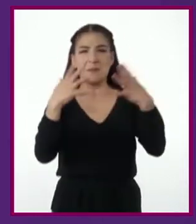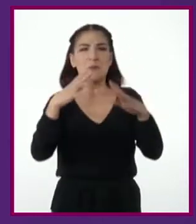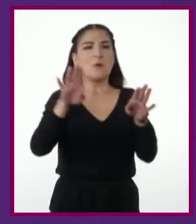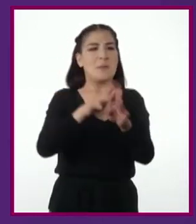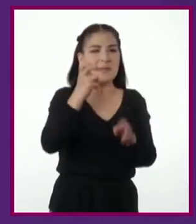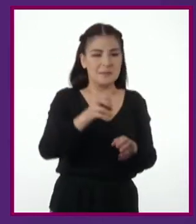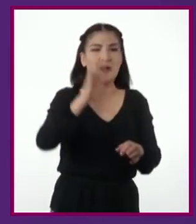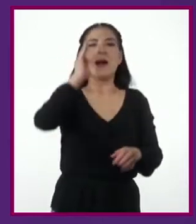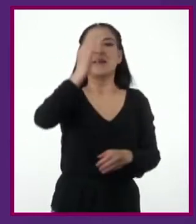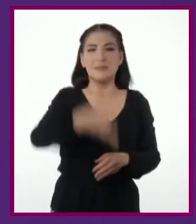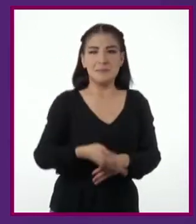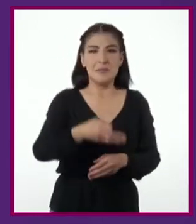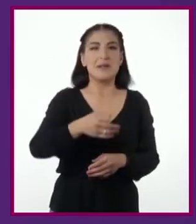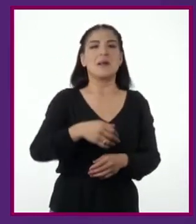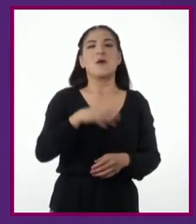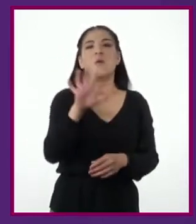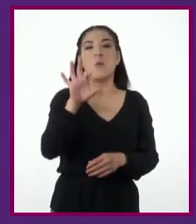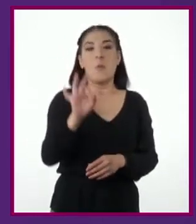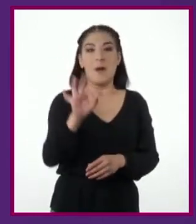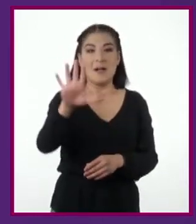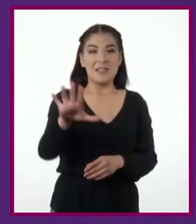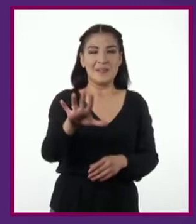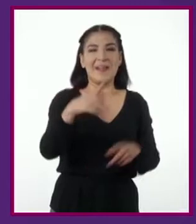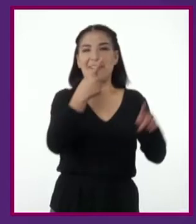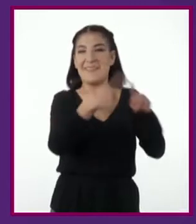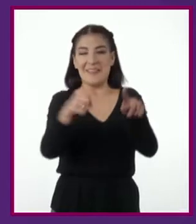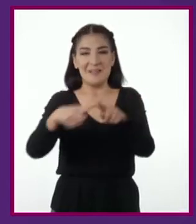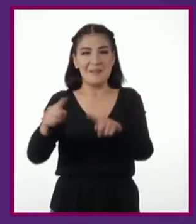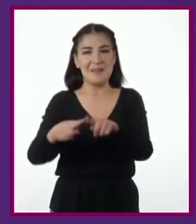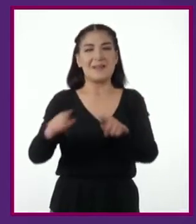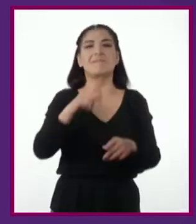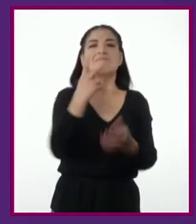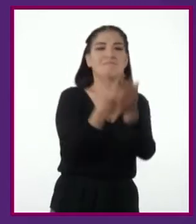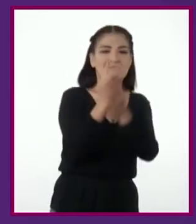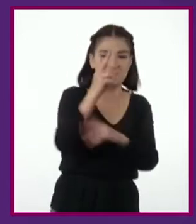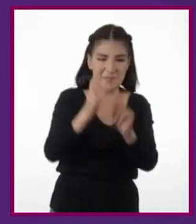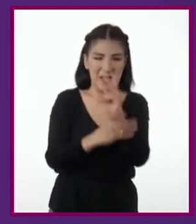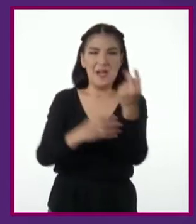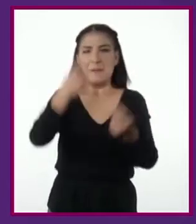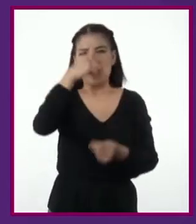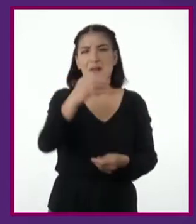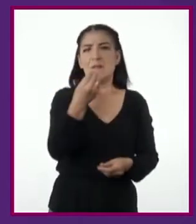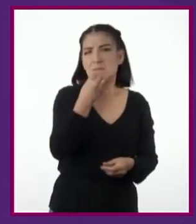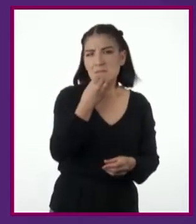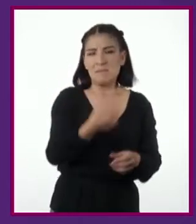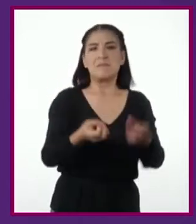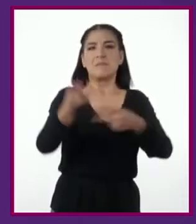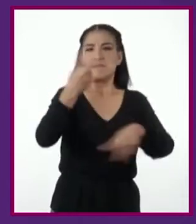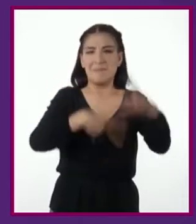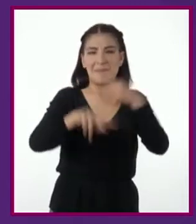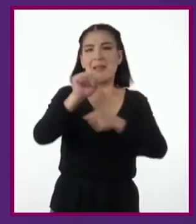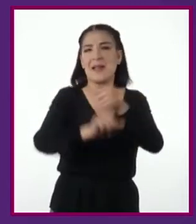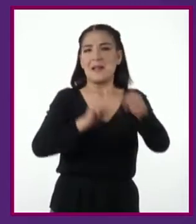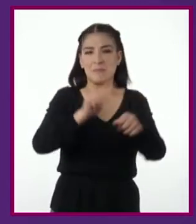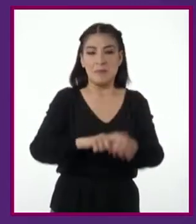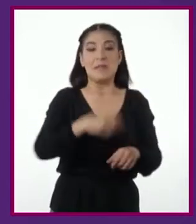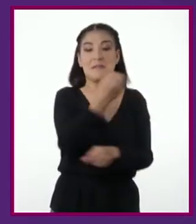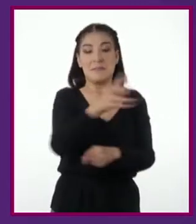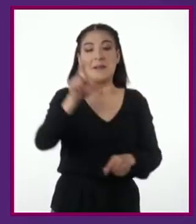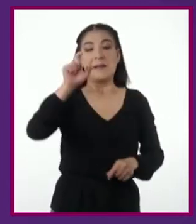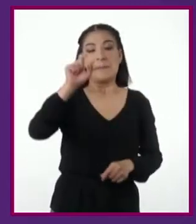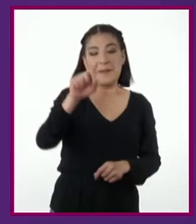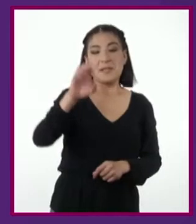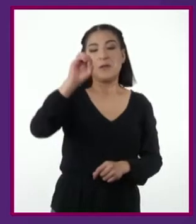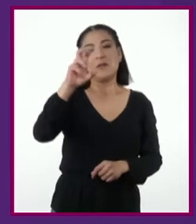la existencia de hasta 45 tipos de vegetación, que dio como resultado un 20 a 30%